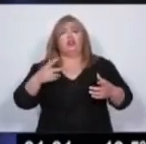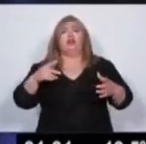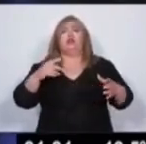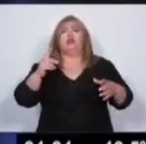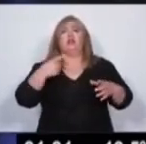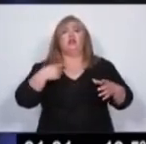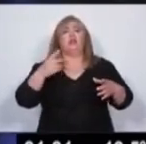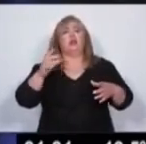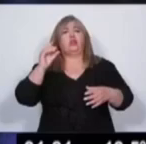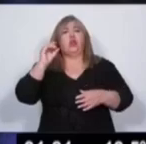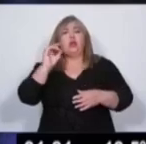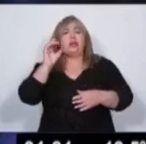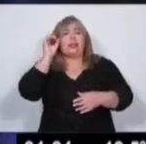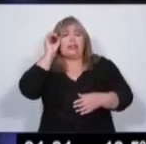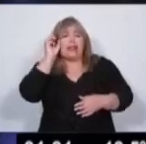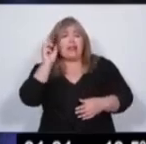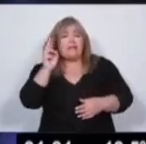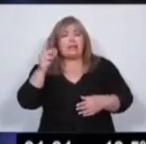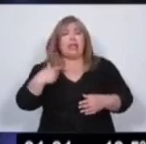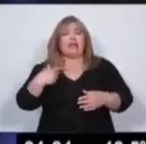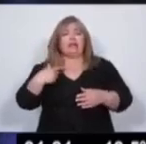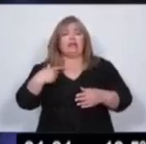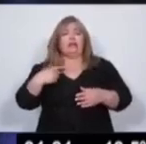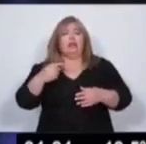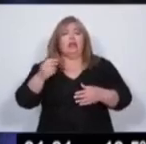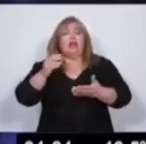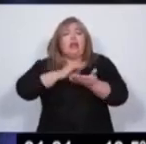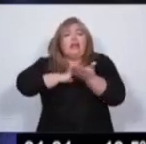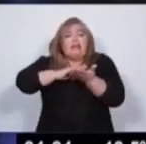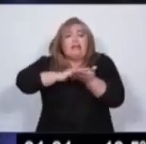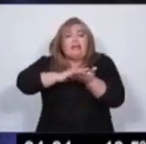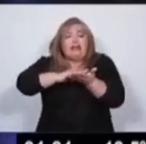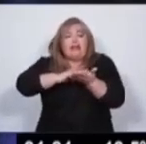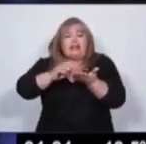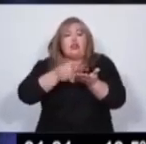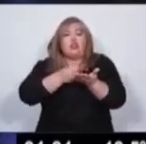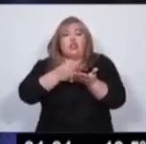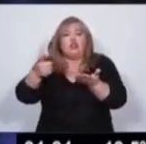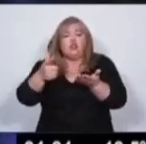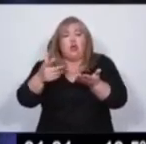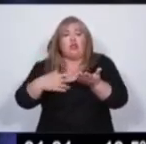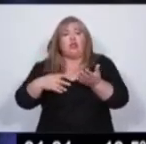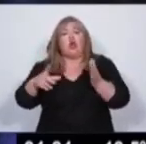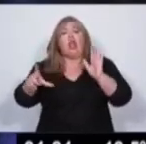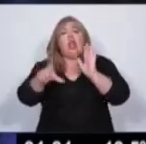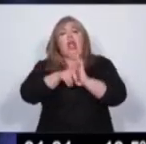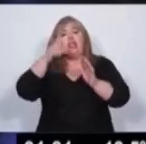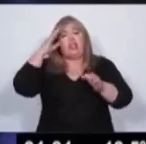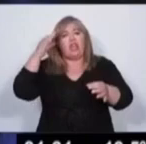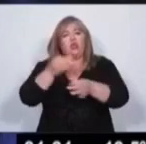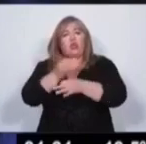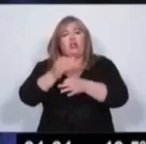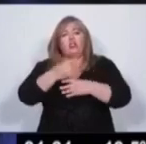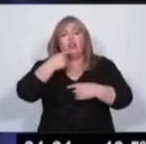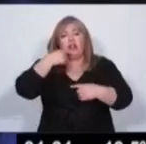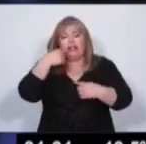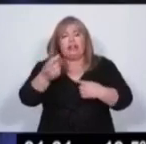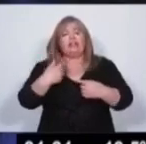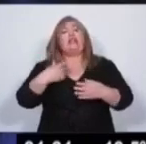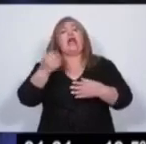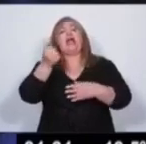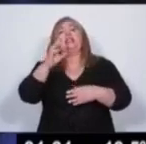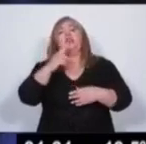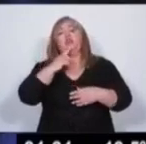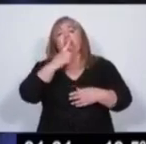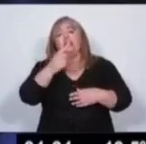se tiene que partir de respetar el piso mínimo que establece la ley nuestra ley provincial de Educación Establece en su artículo 161